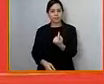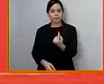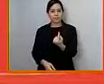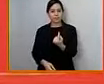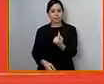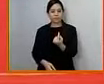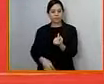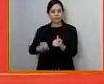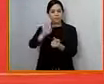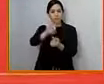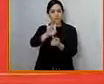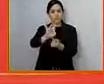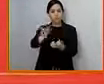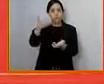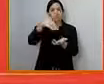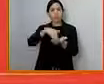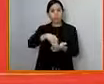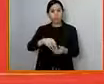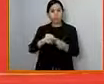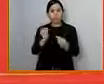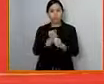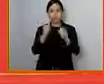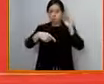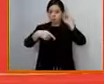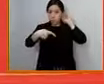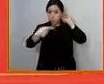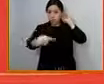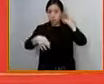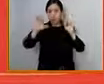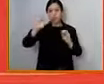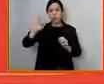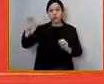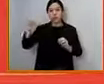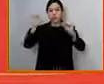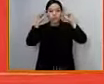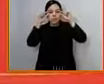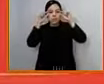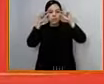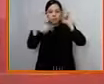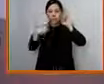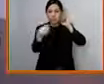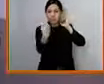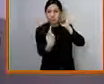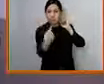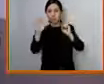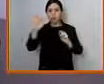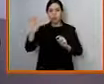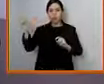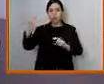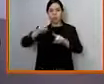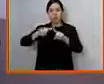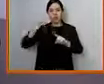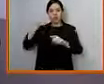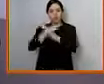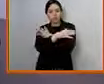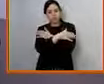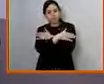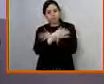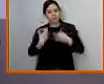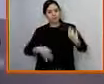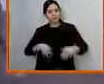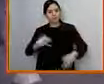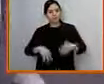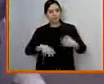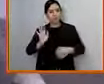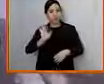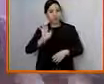Y ese es el 8. Reitero el número ganador para la diaria, 90 lentes. Y para más uno, 90 más 8. Muchas felicidades.